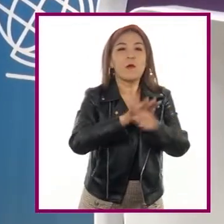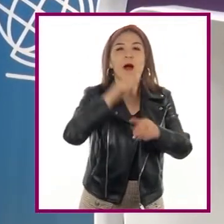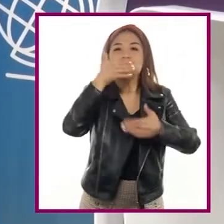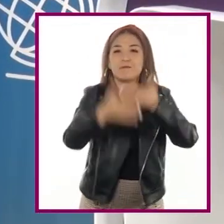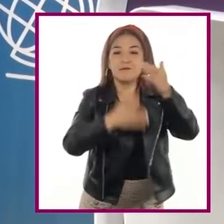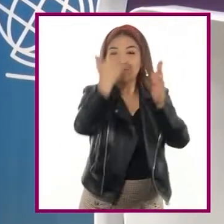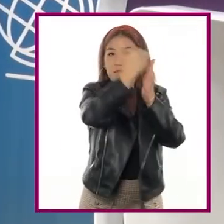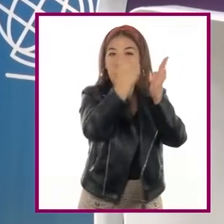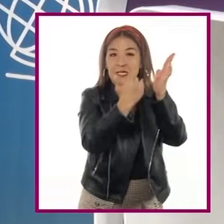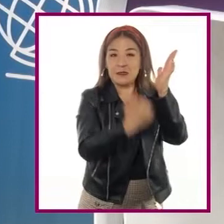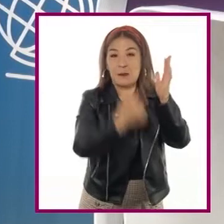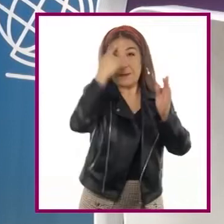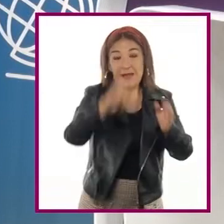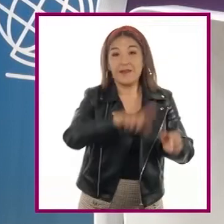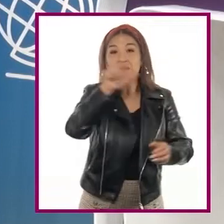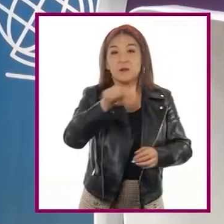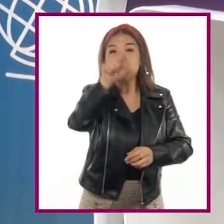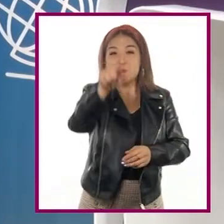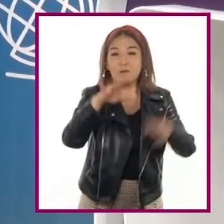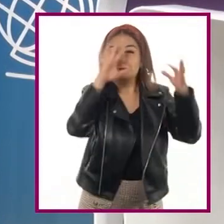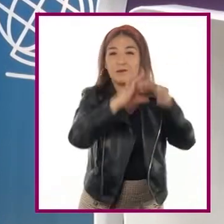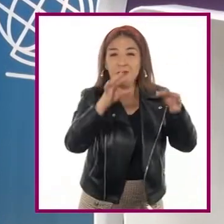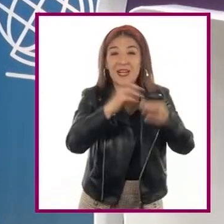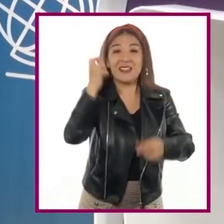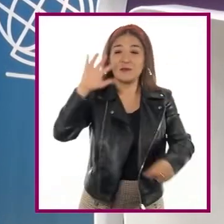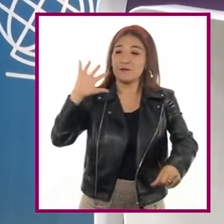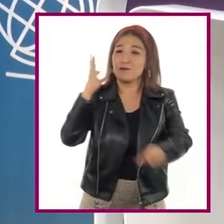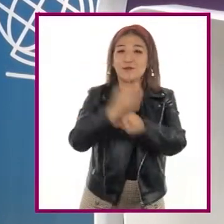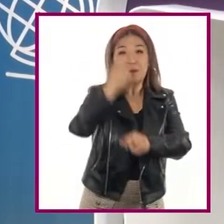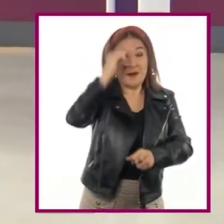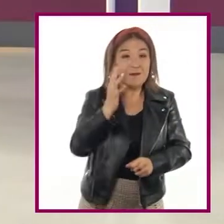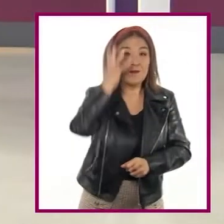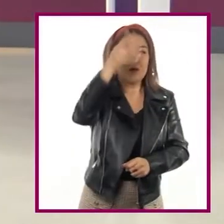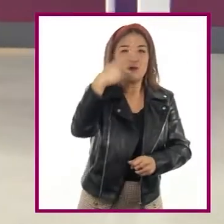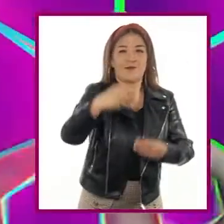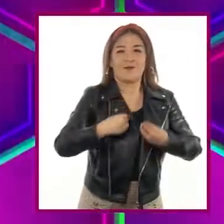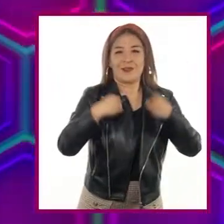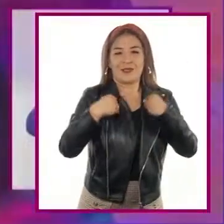porque estos nos acompañarán a lo largo de toda la vida. ¡Adelante!